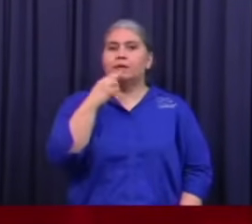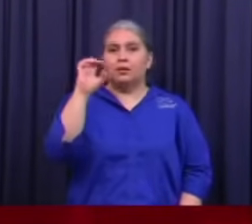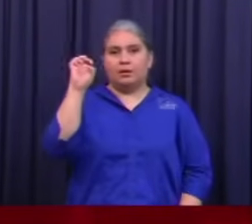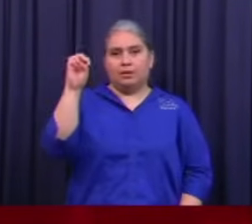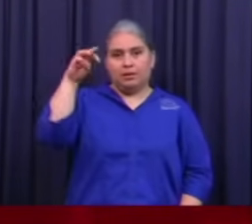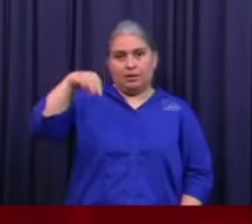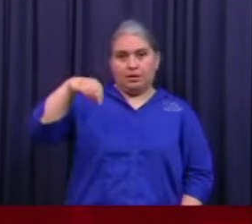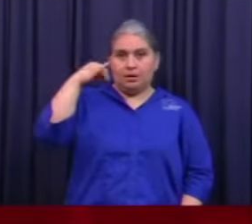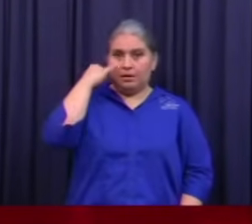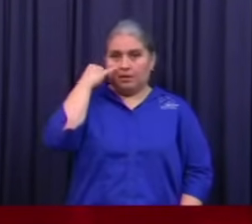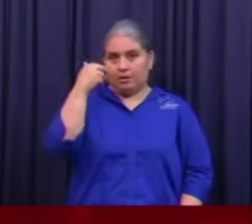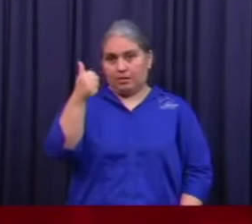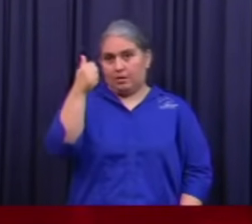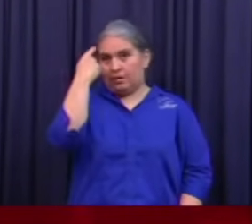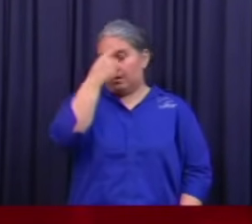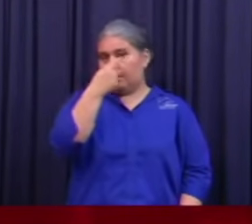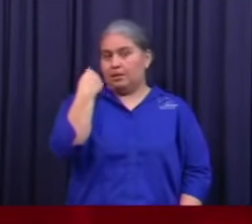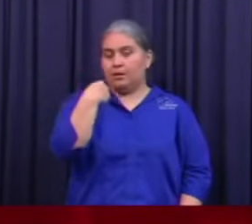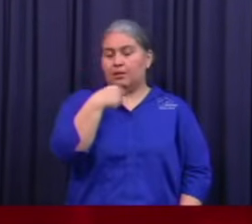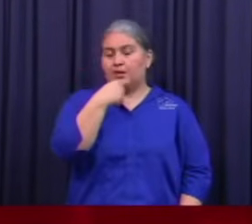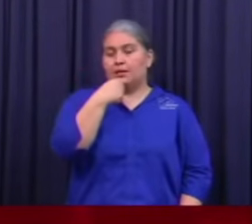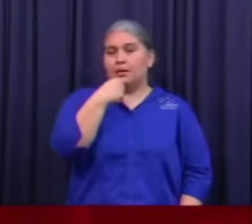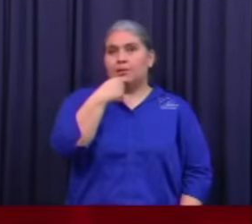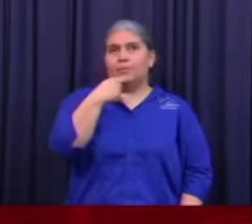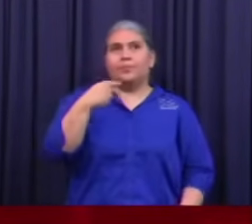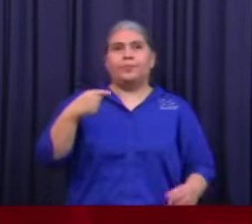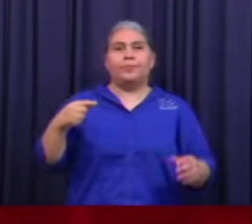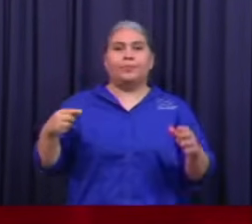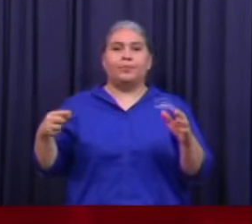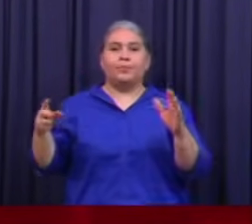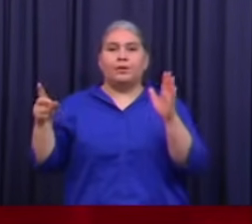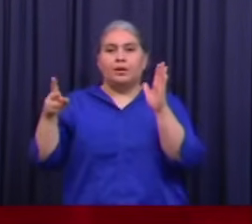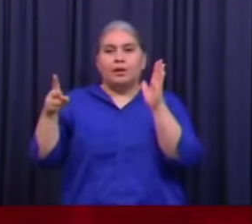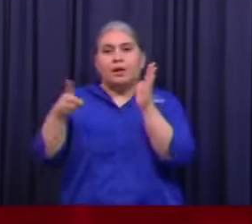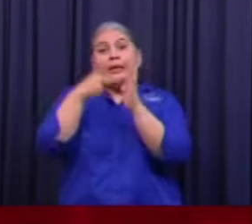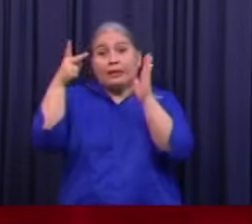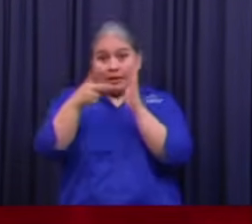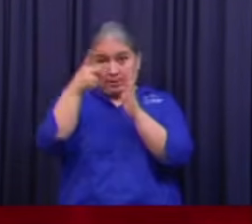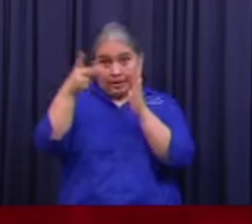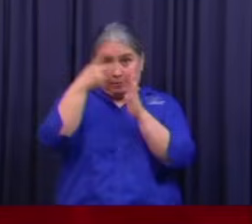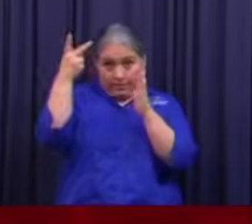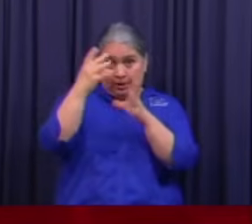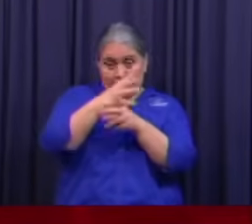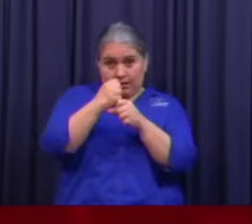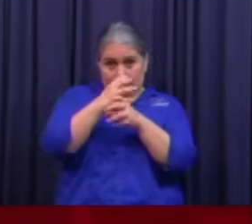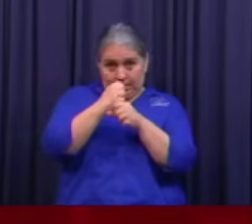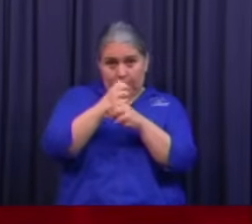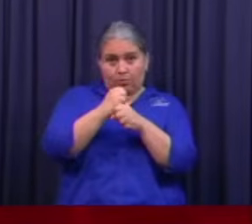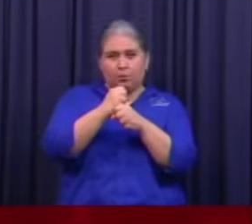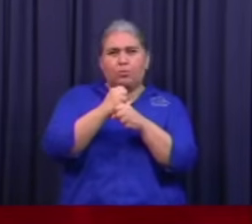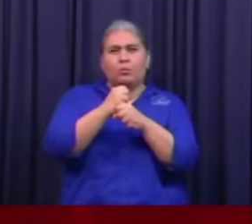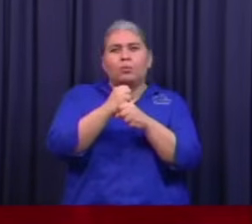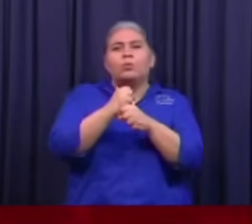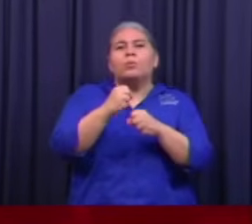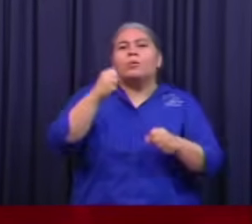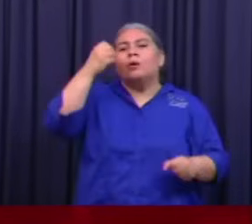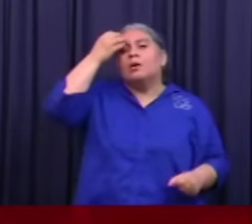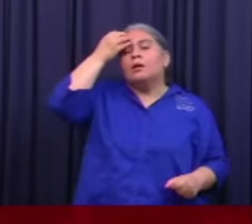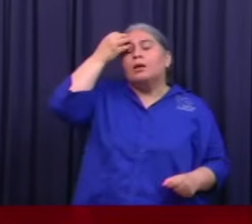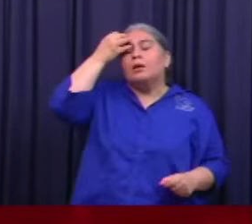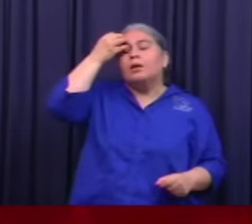aalas aconteció aconteció en el mes de quisleu en el año 20 estando en la fortaleza de susa